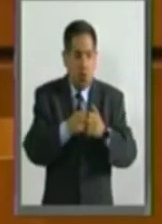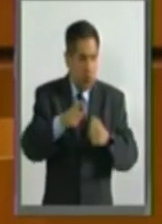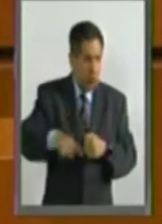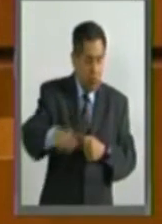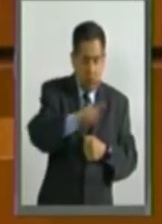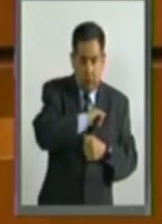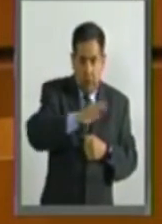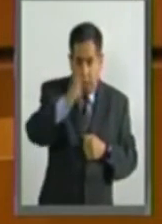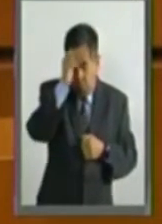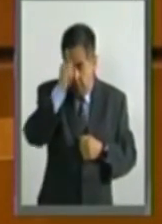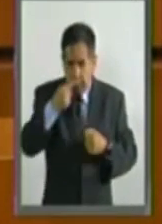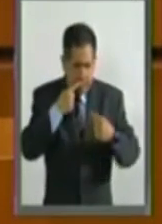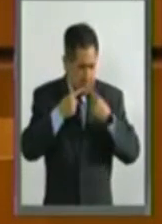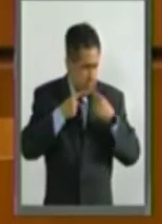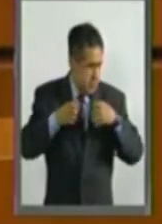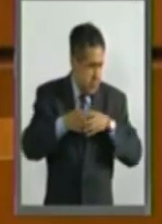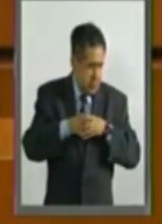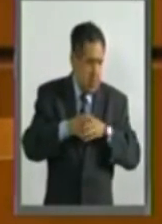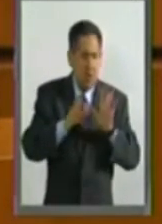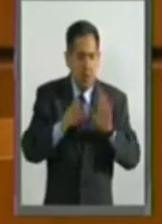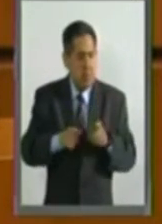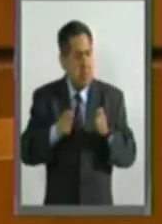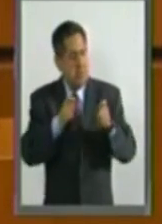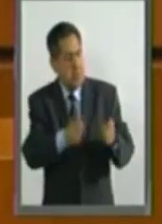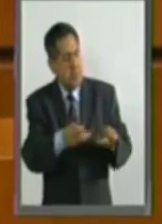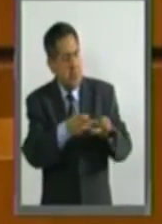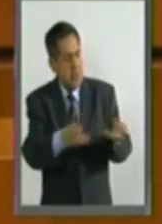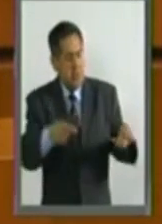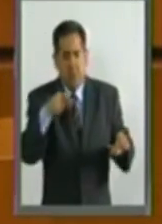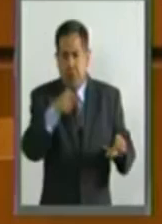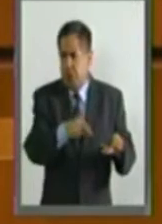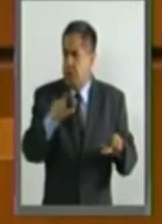de cabildo se decreta que va a ocupar,